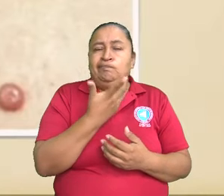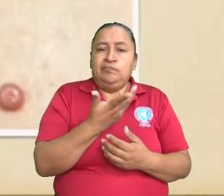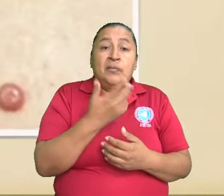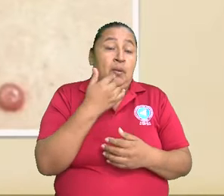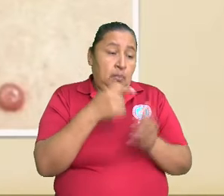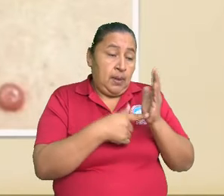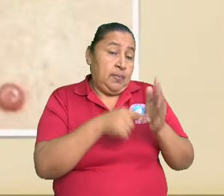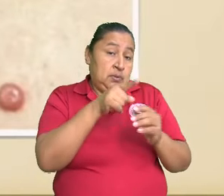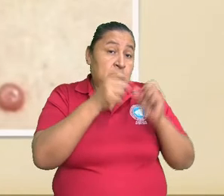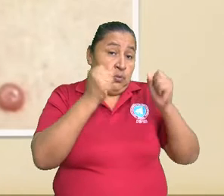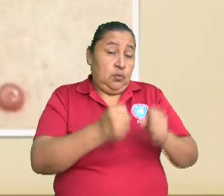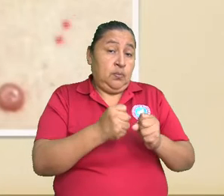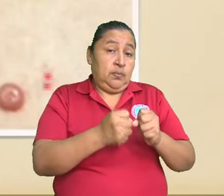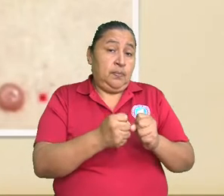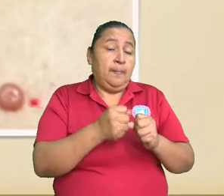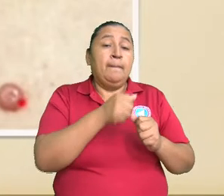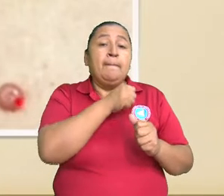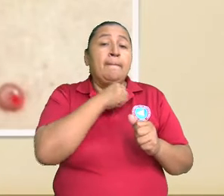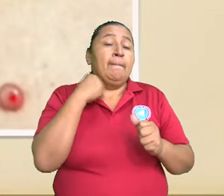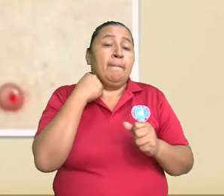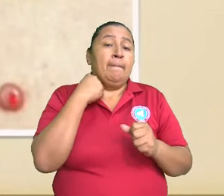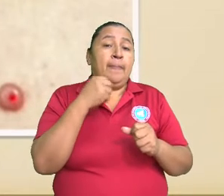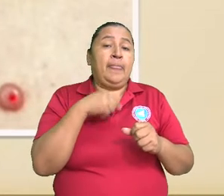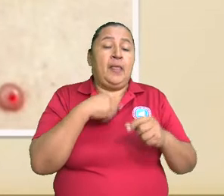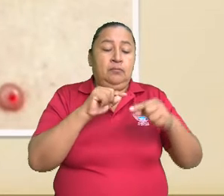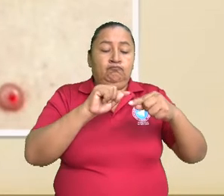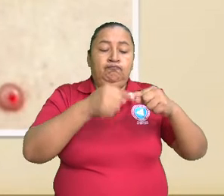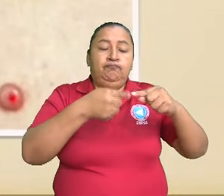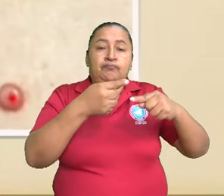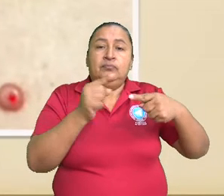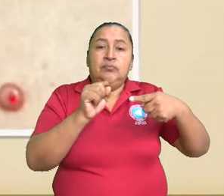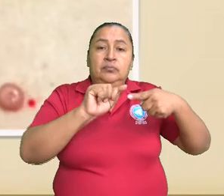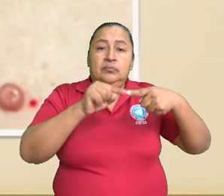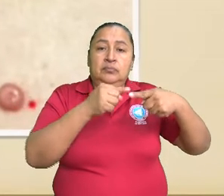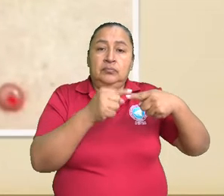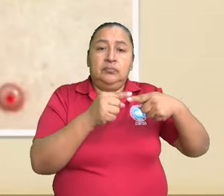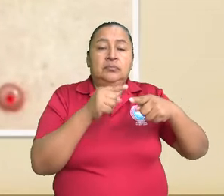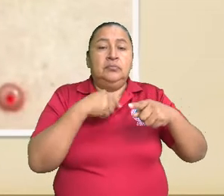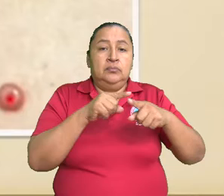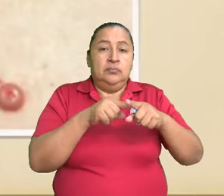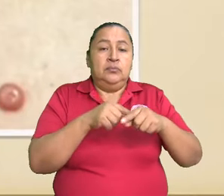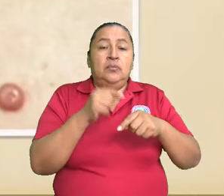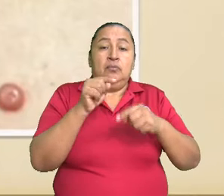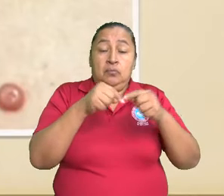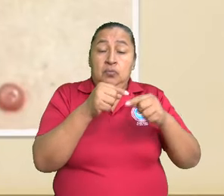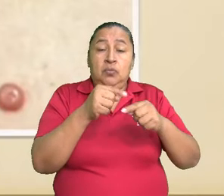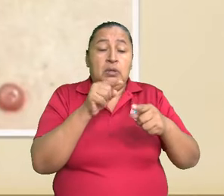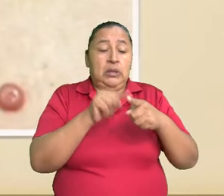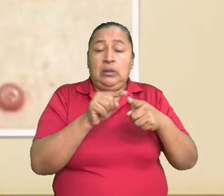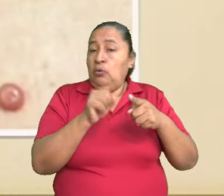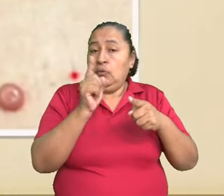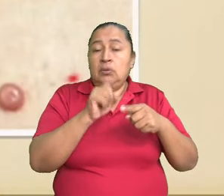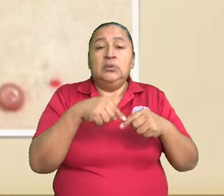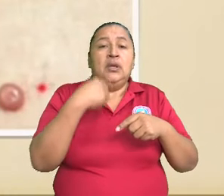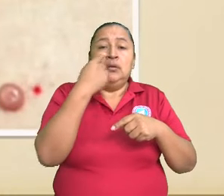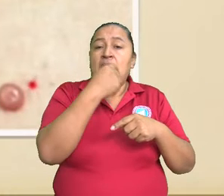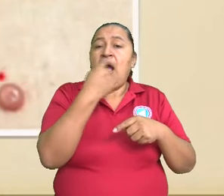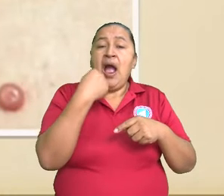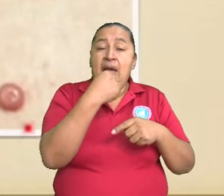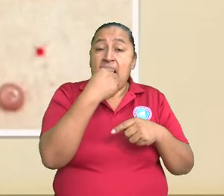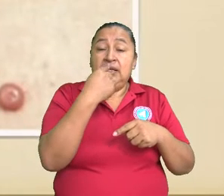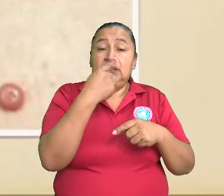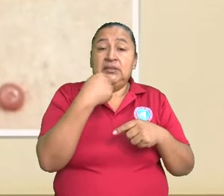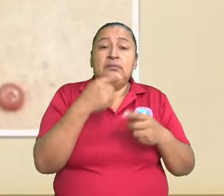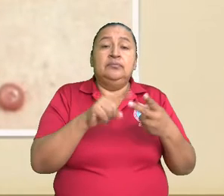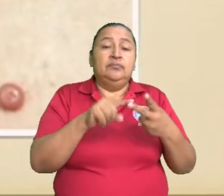es un varón, es una prueba que se hace de hisopado a nivel de las mucosas, que se puede realizar. Inclusive